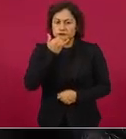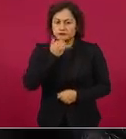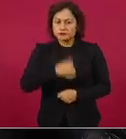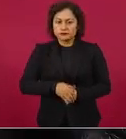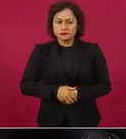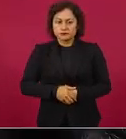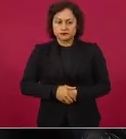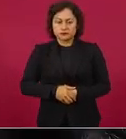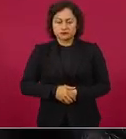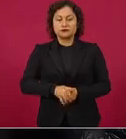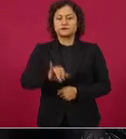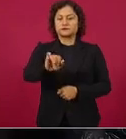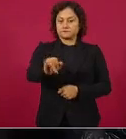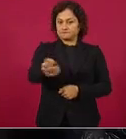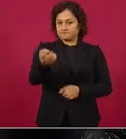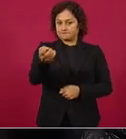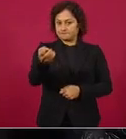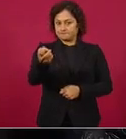sí,